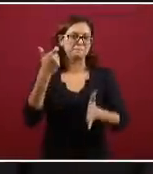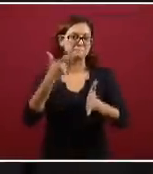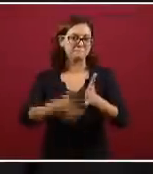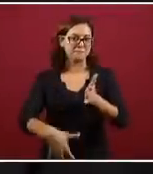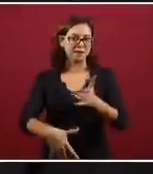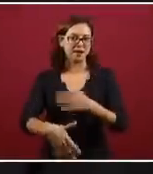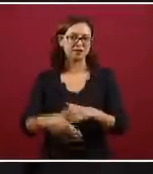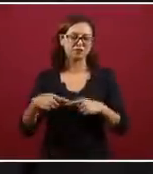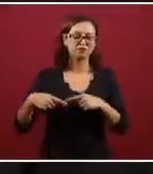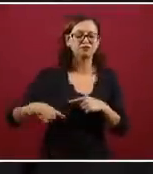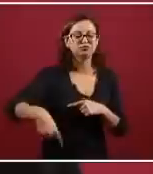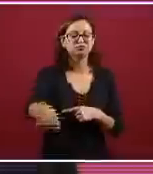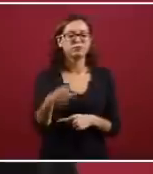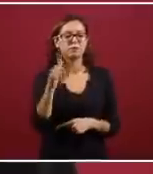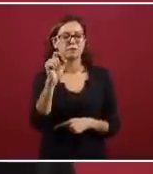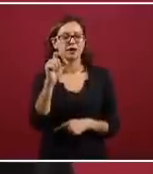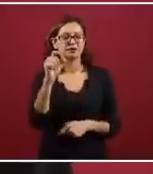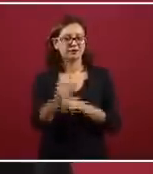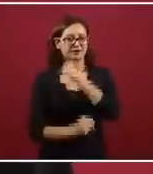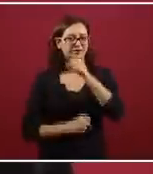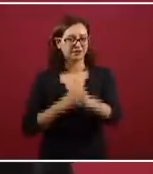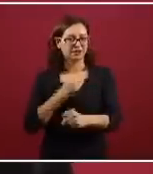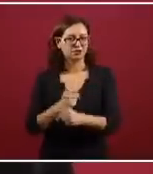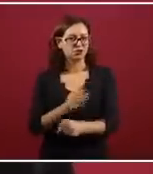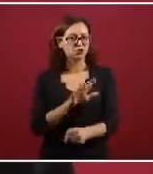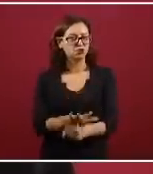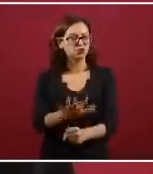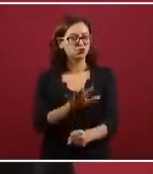para 20 años.